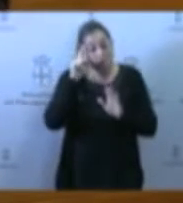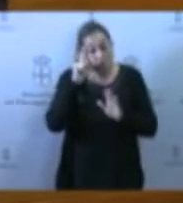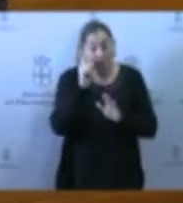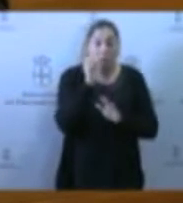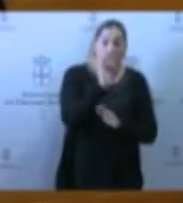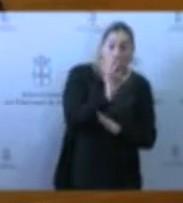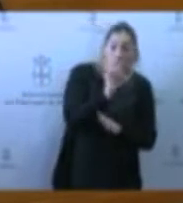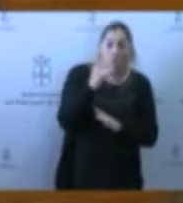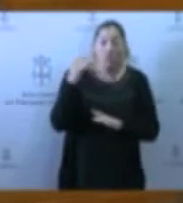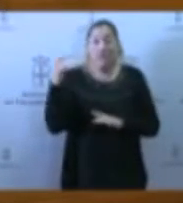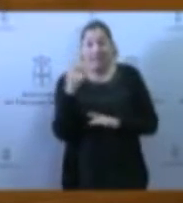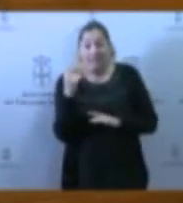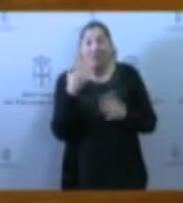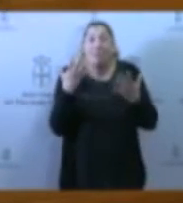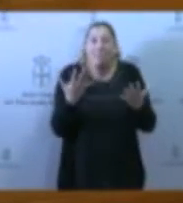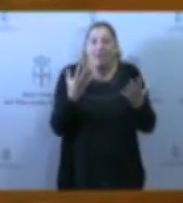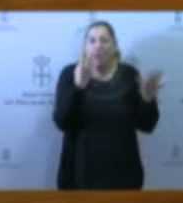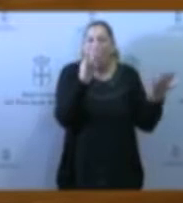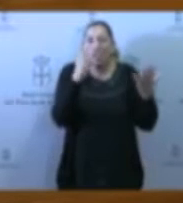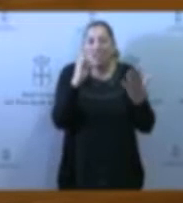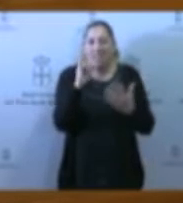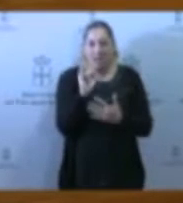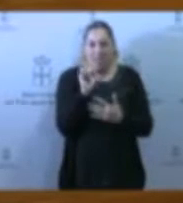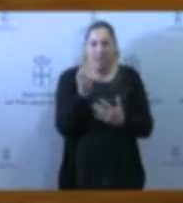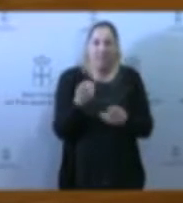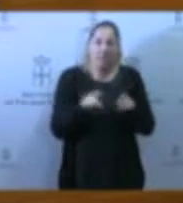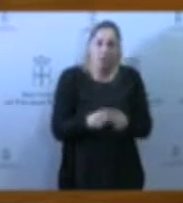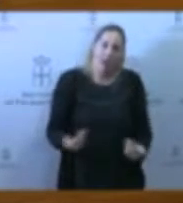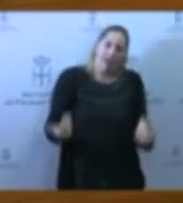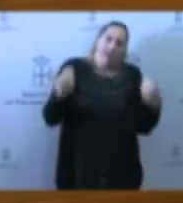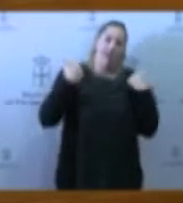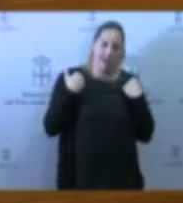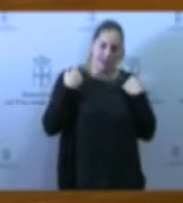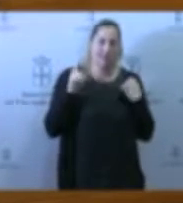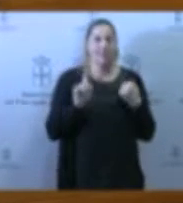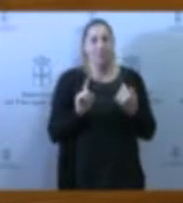todo caso esas 80.000 no me las carguen a mi cuenta. Pero estamos